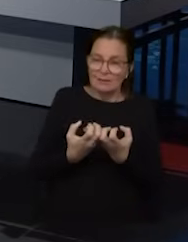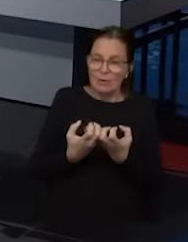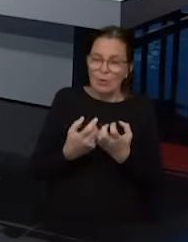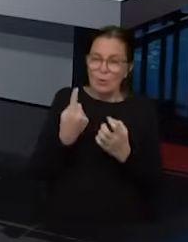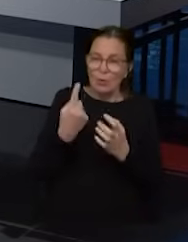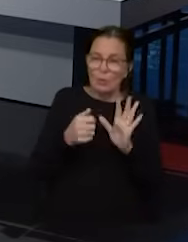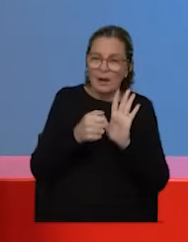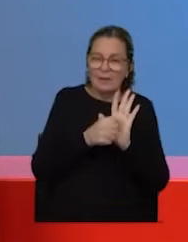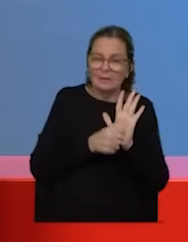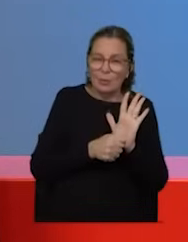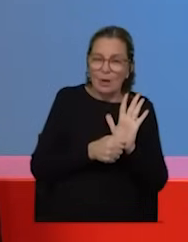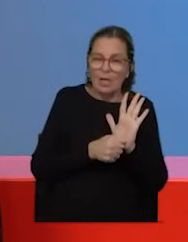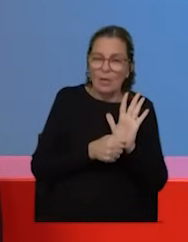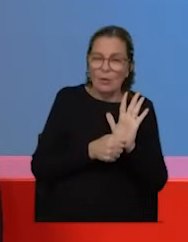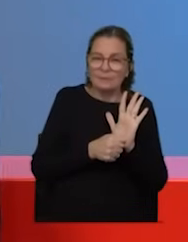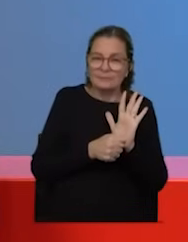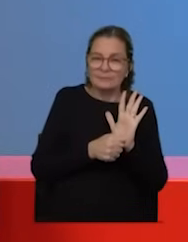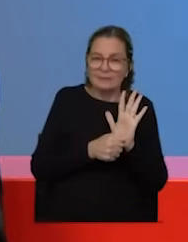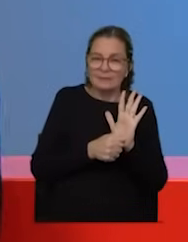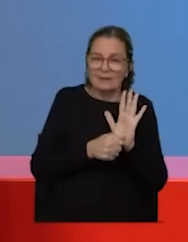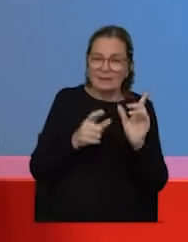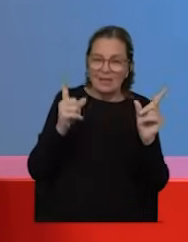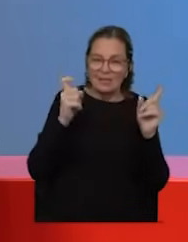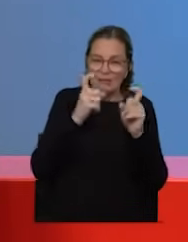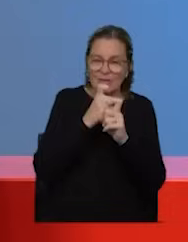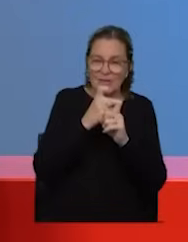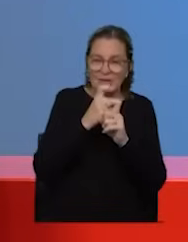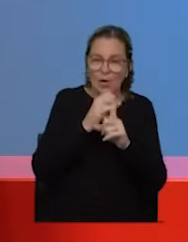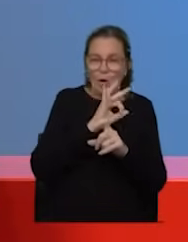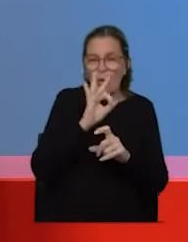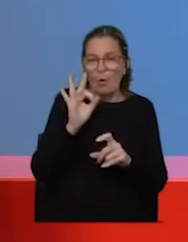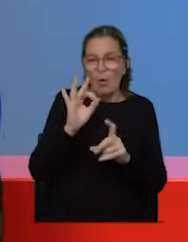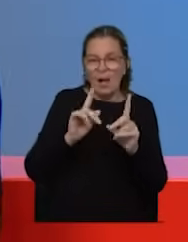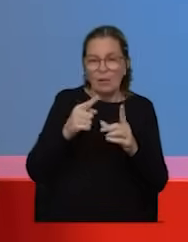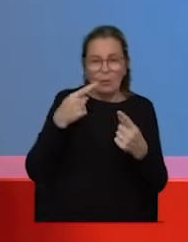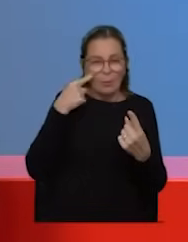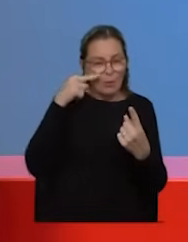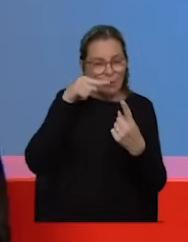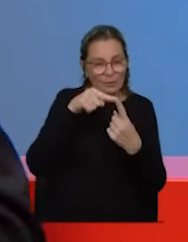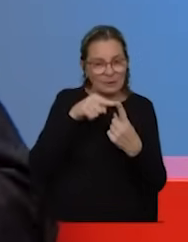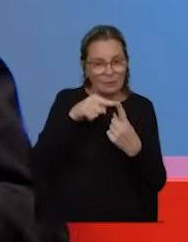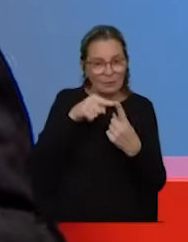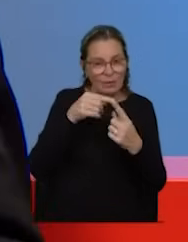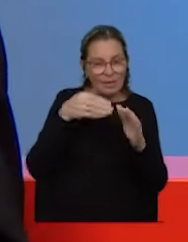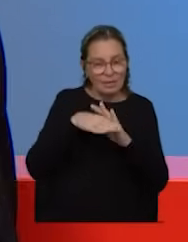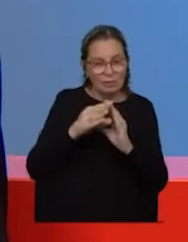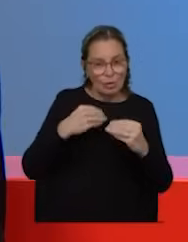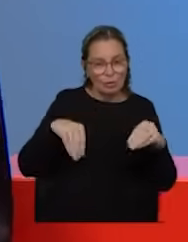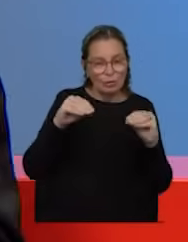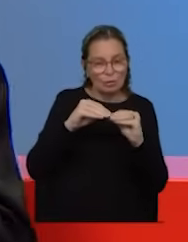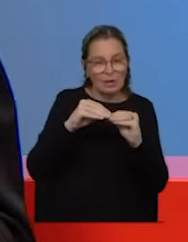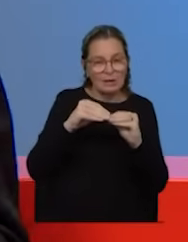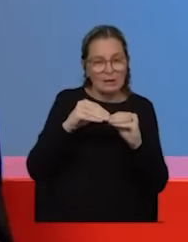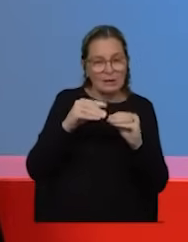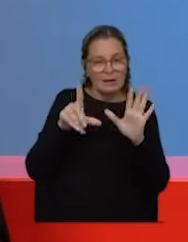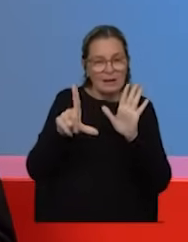articulado e que que dificulte o o que sea un un un eje dentro de lo que es la totalidad de la de medio y de